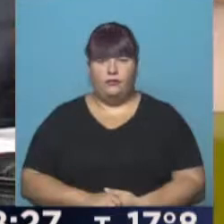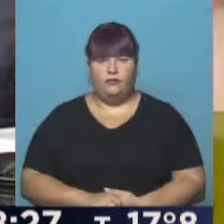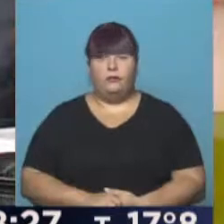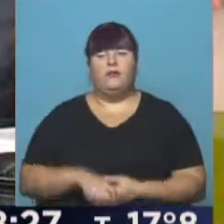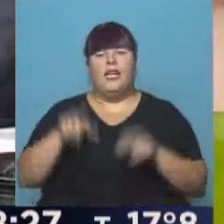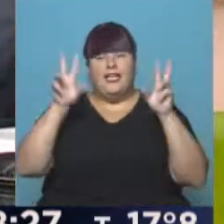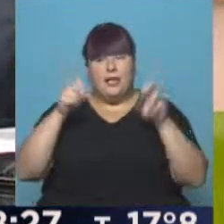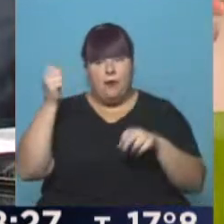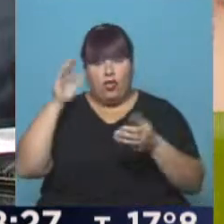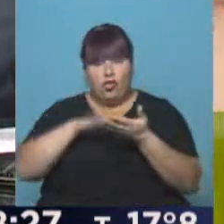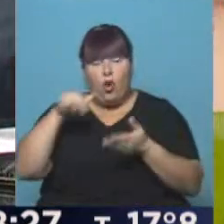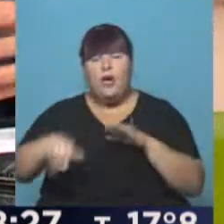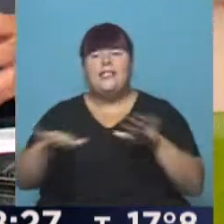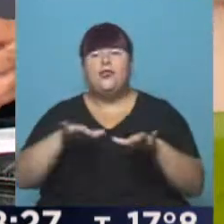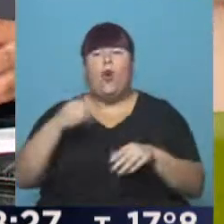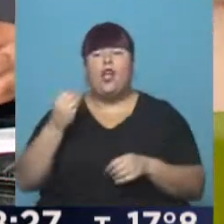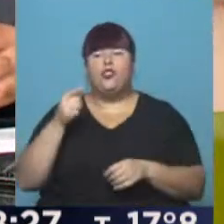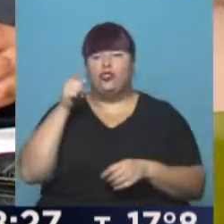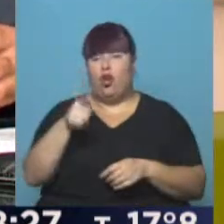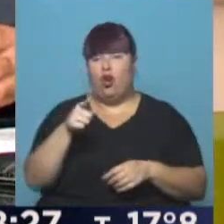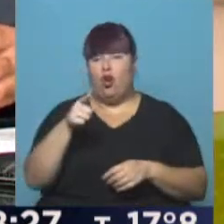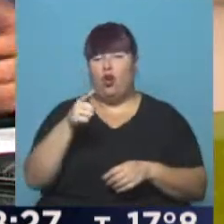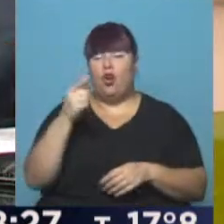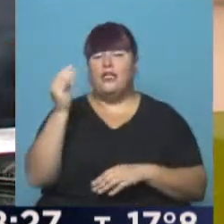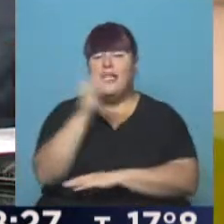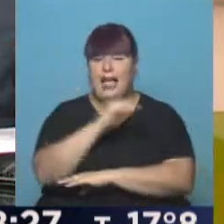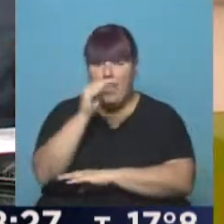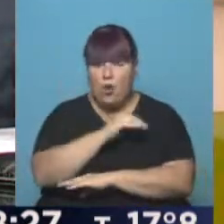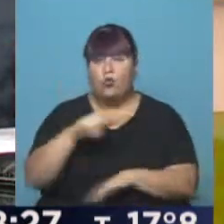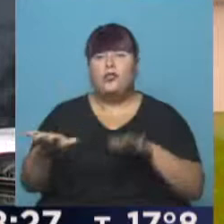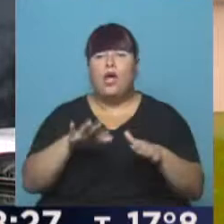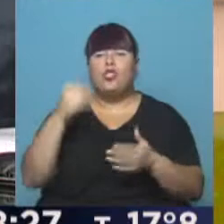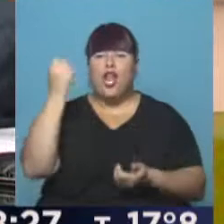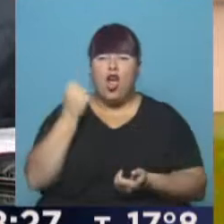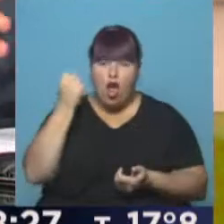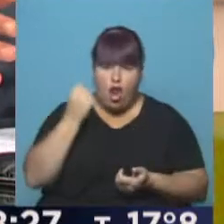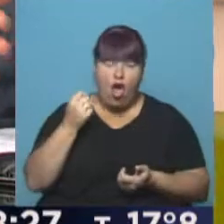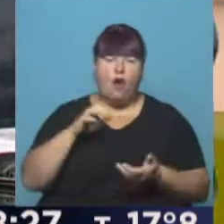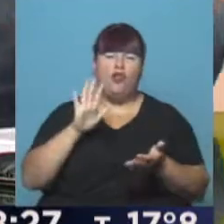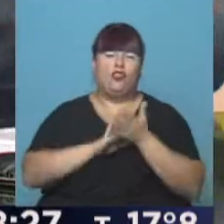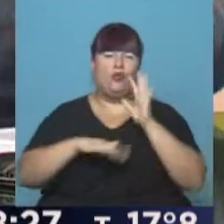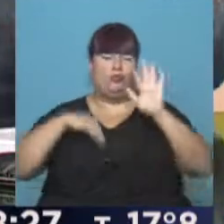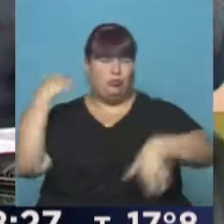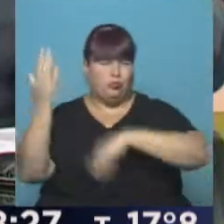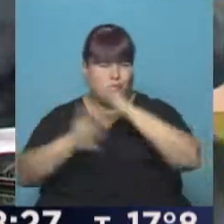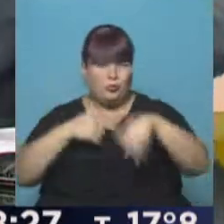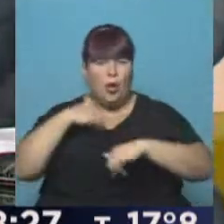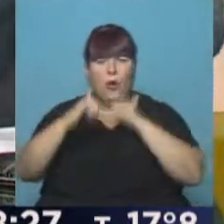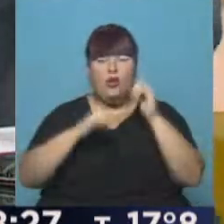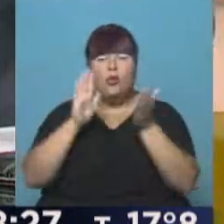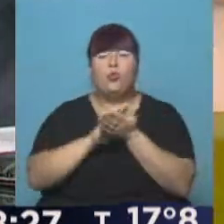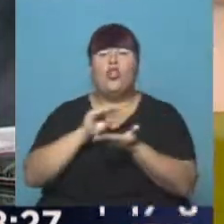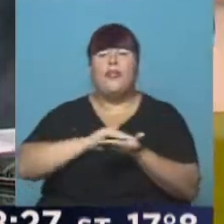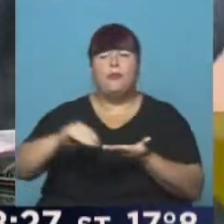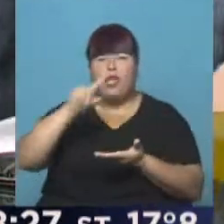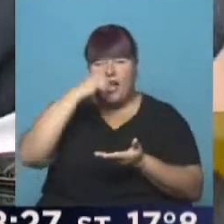de los temas del día sin duda la situación en la provincia de santa cruz la situación financiera los hechos de violencia afirmamos que está analizando todo con el